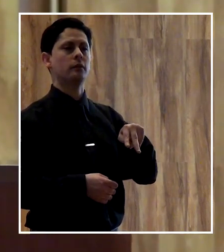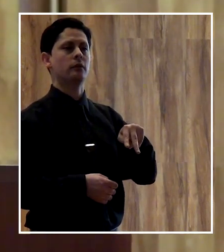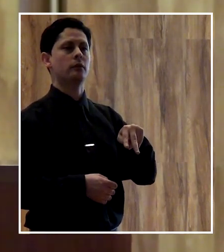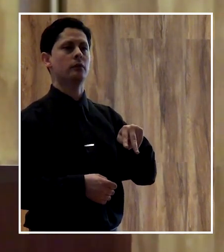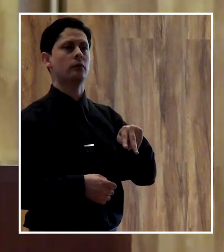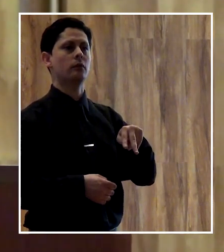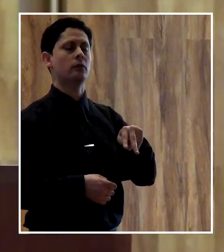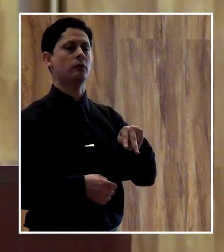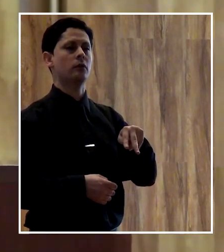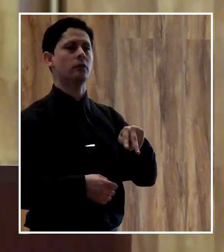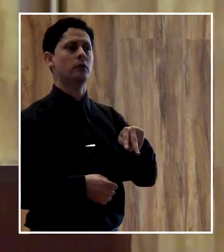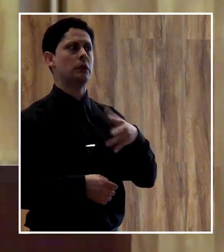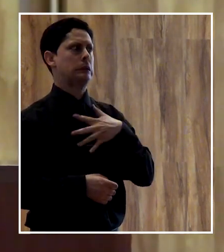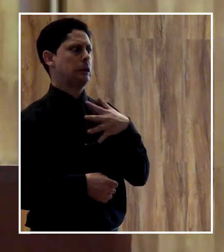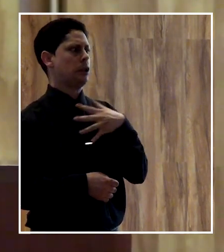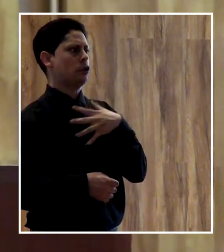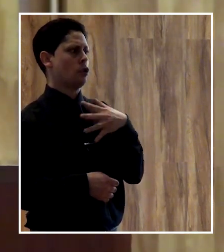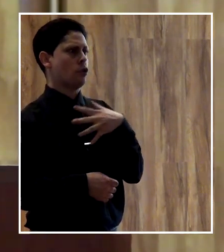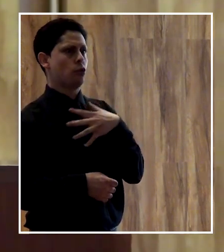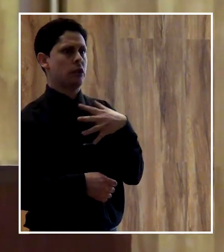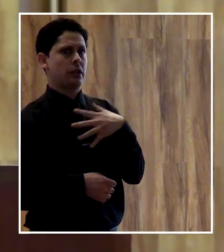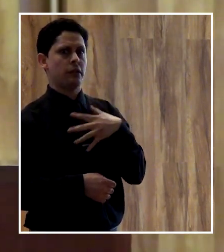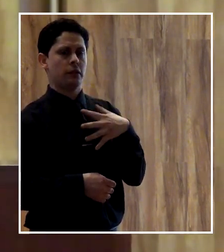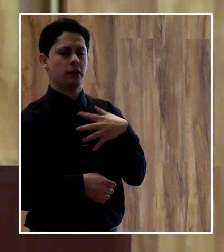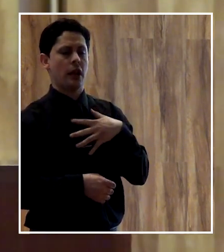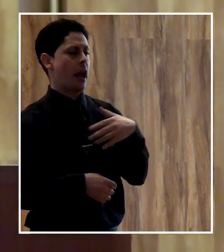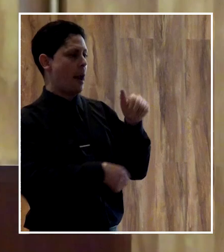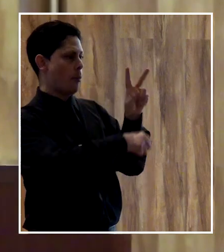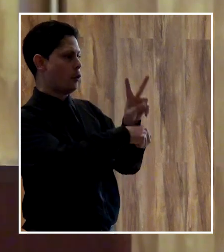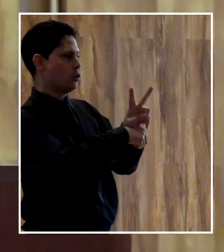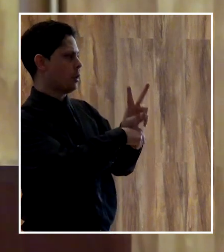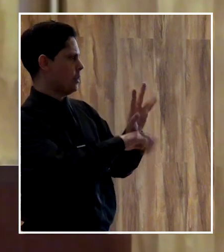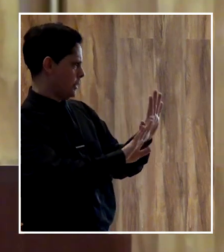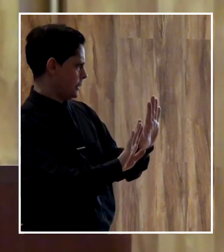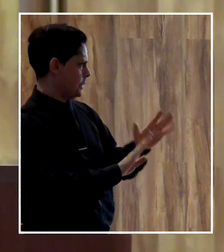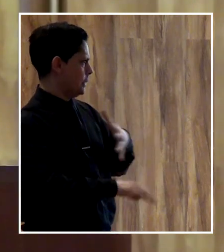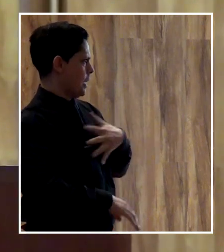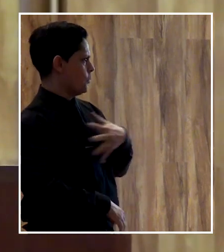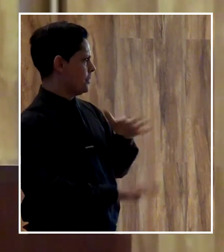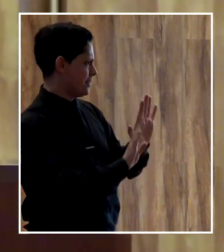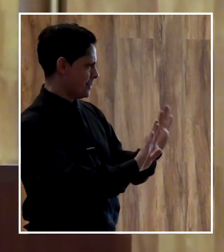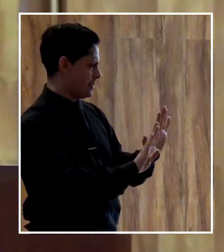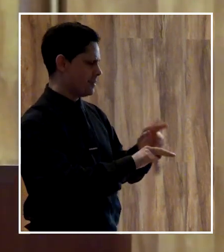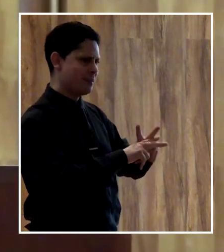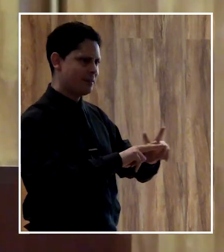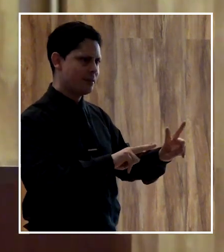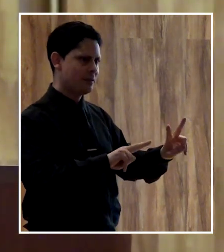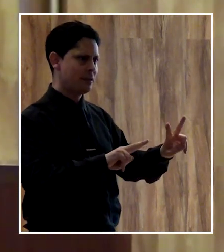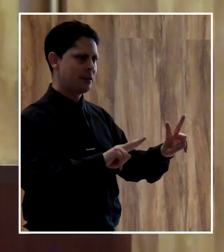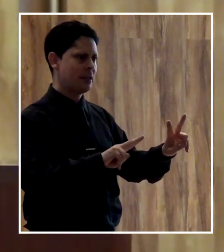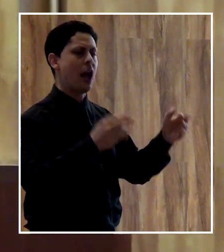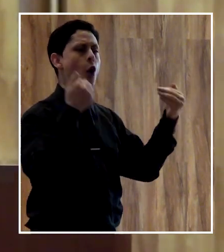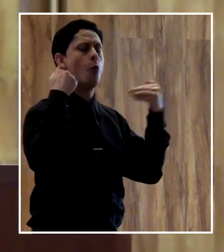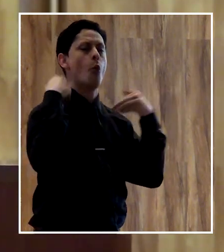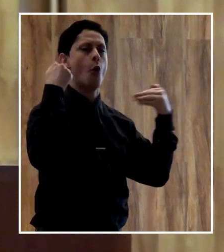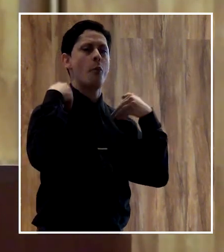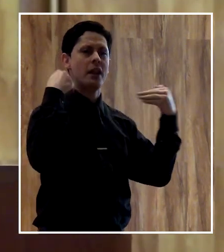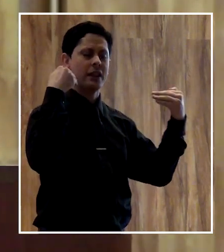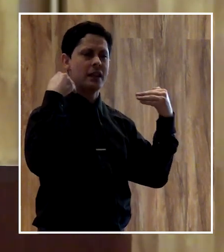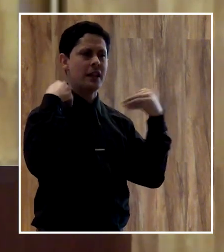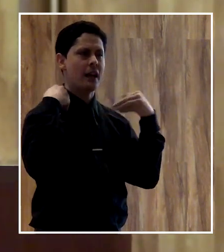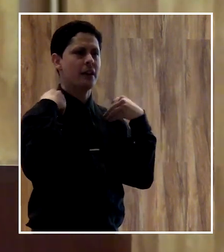española antigua. No se asusten las profesoras aquí, no he sido un practicante